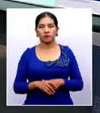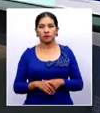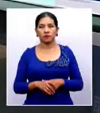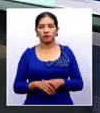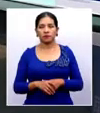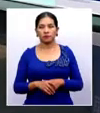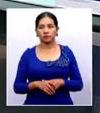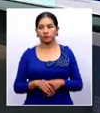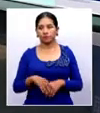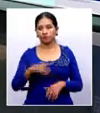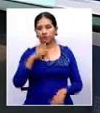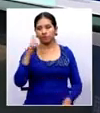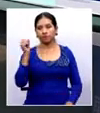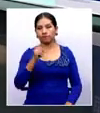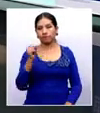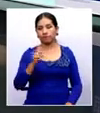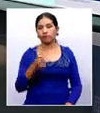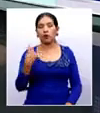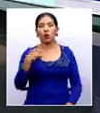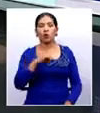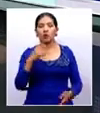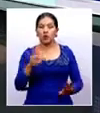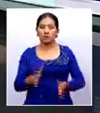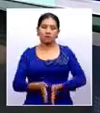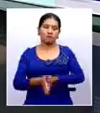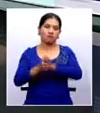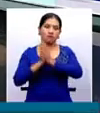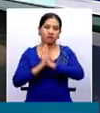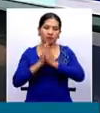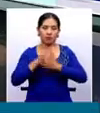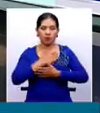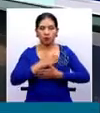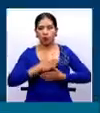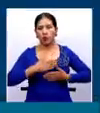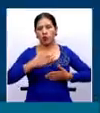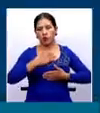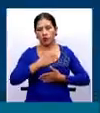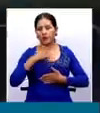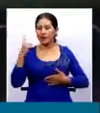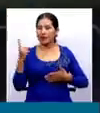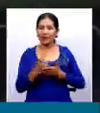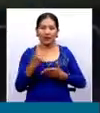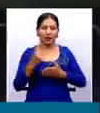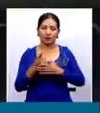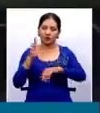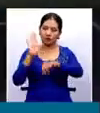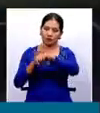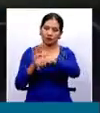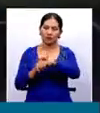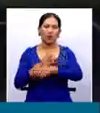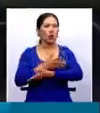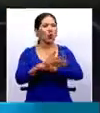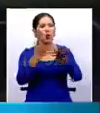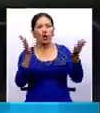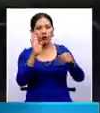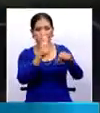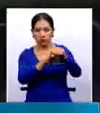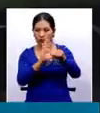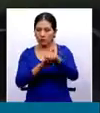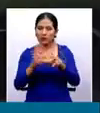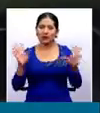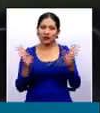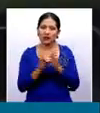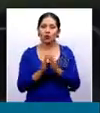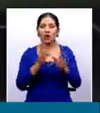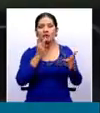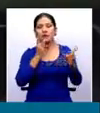Lo que hemos recomendado y hemos pedido es que siempre vayamos al diálogo, a las instancias que corresponde, un ampliado.